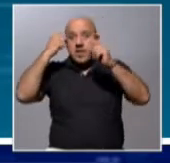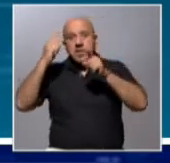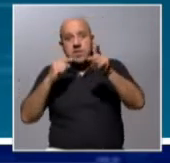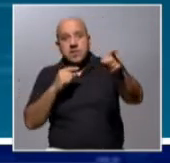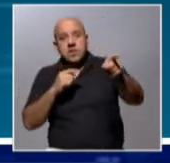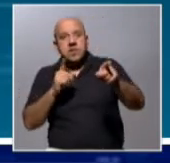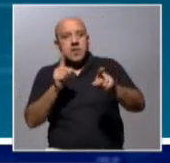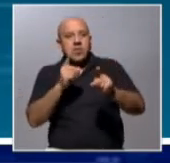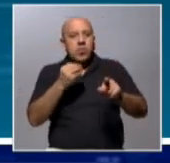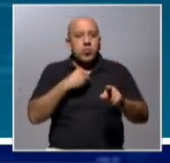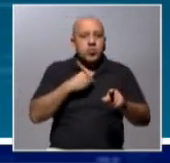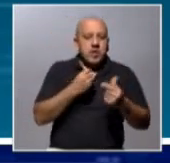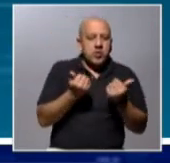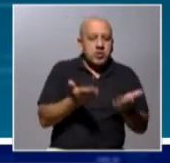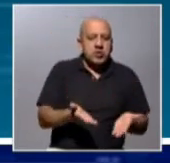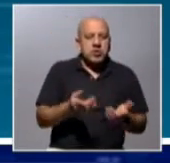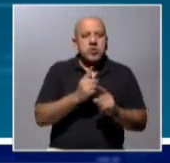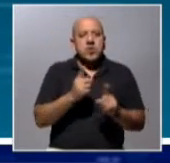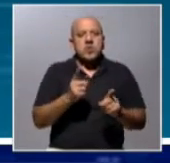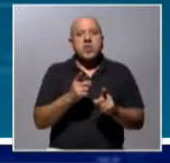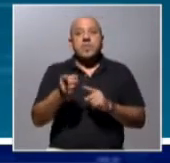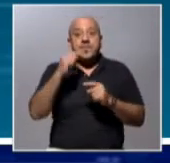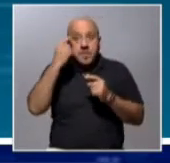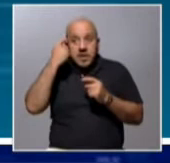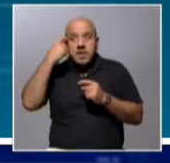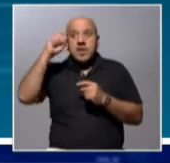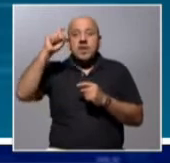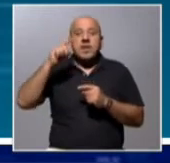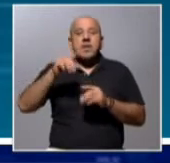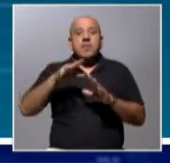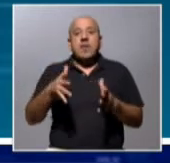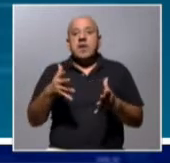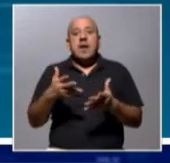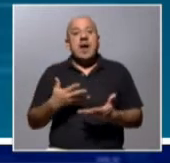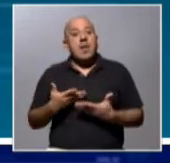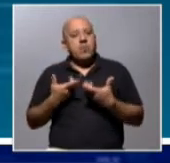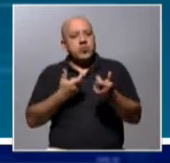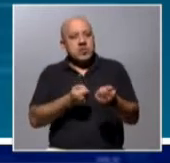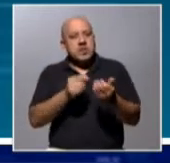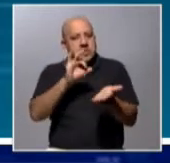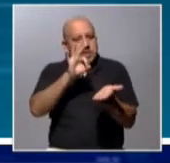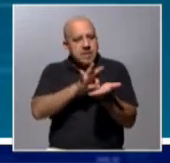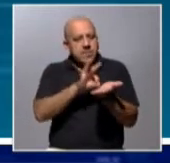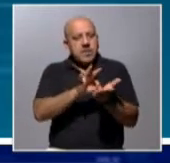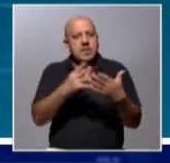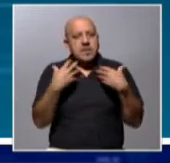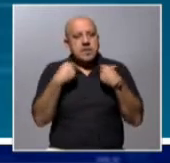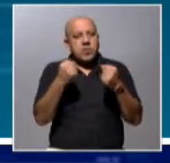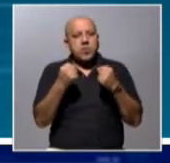con el voluntariado y las donaciones, sino que eran iniciativas para apoyar al sistema de salud o para